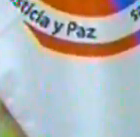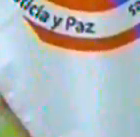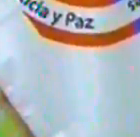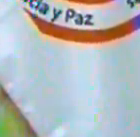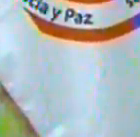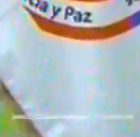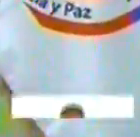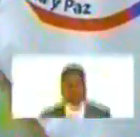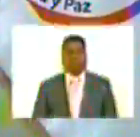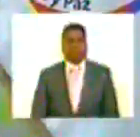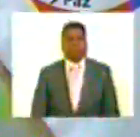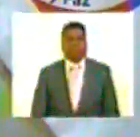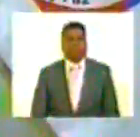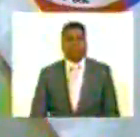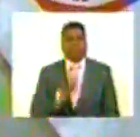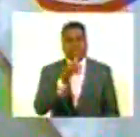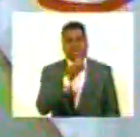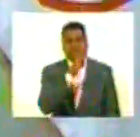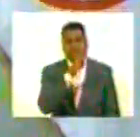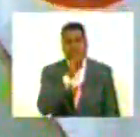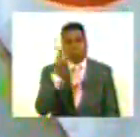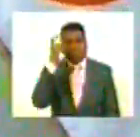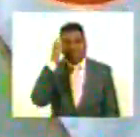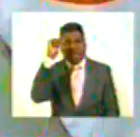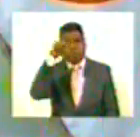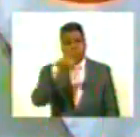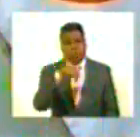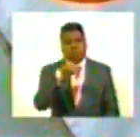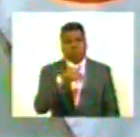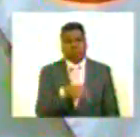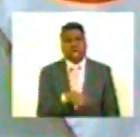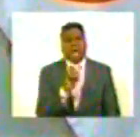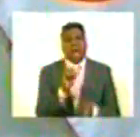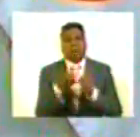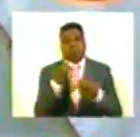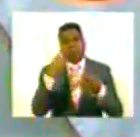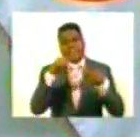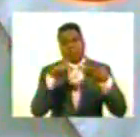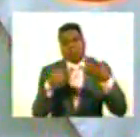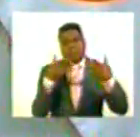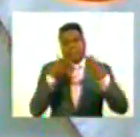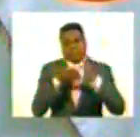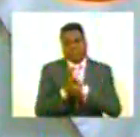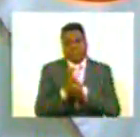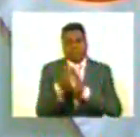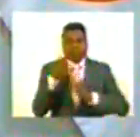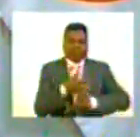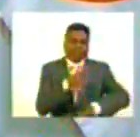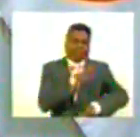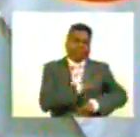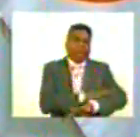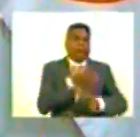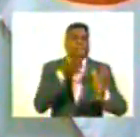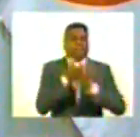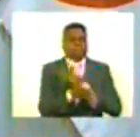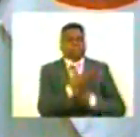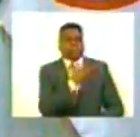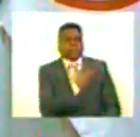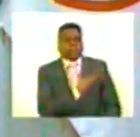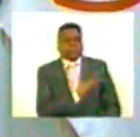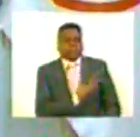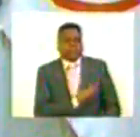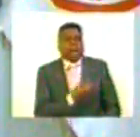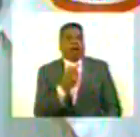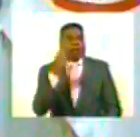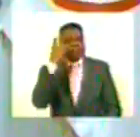Igual quisimos informar el día de hoy algunos hechos lamentables ocurridos el día de ayer, llamado